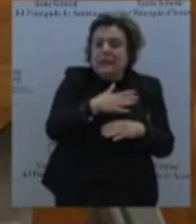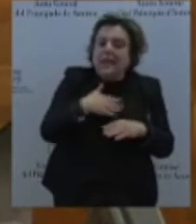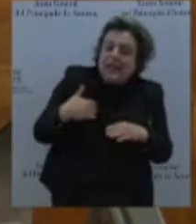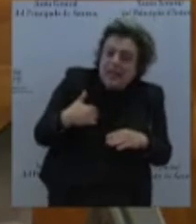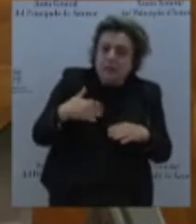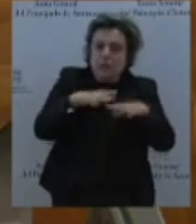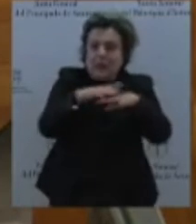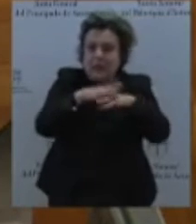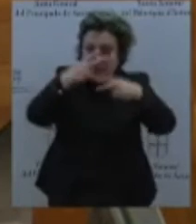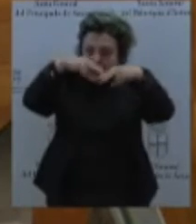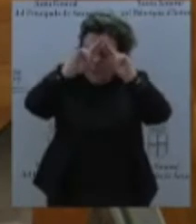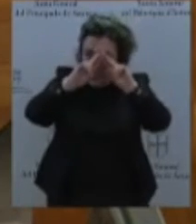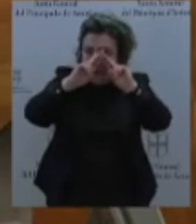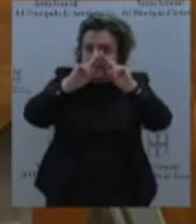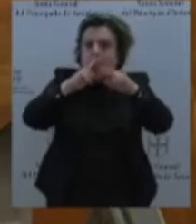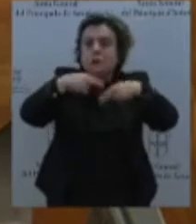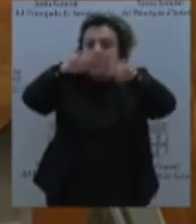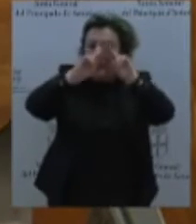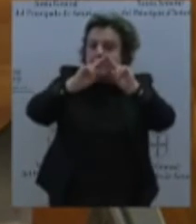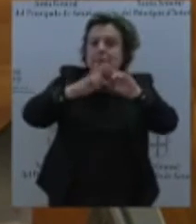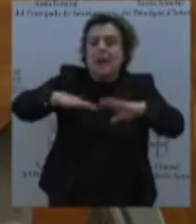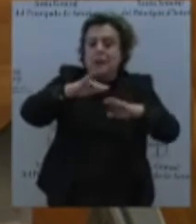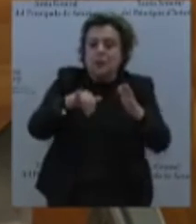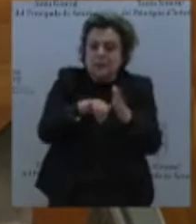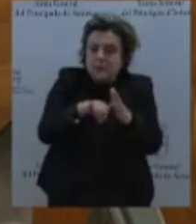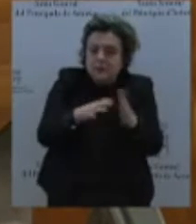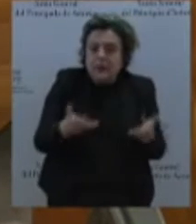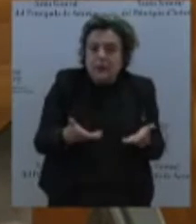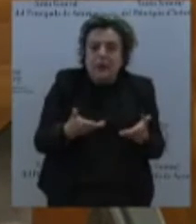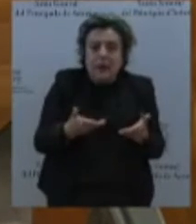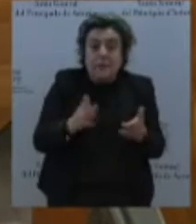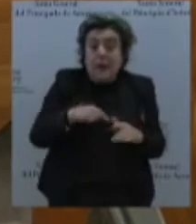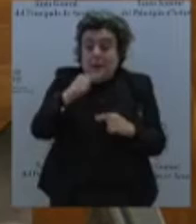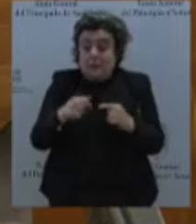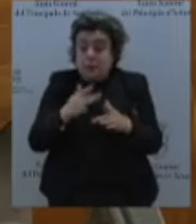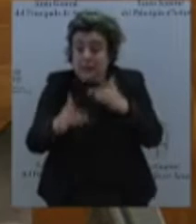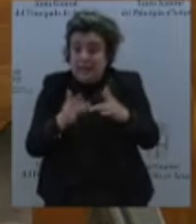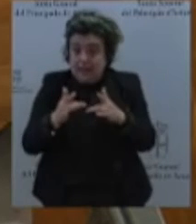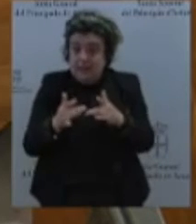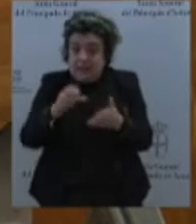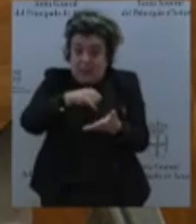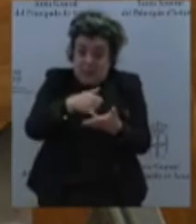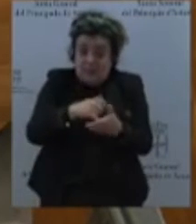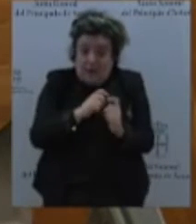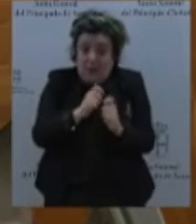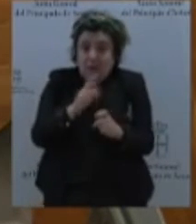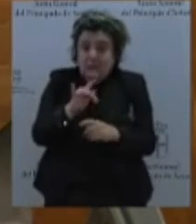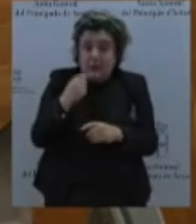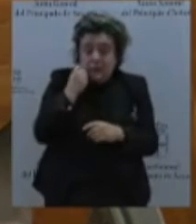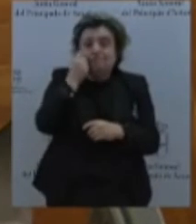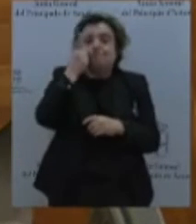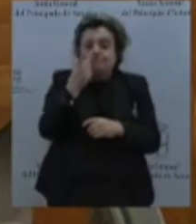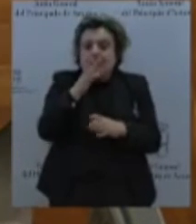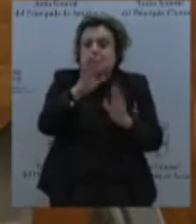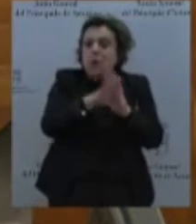comarcales, en los que también la crisis anterior ha debilitado y somos conscientes, como antes decía, con una medida, ¿no?, la carencia de personal. Pero